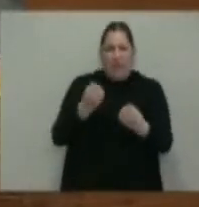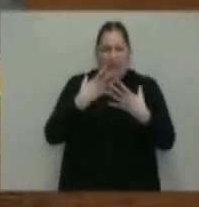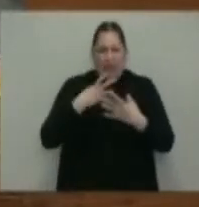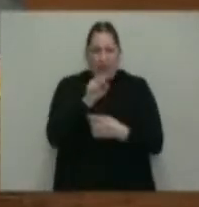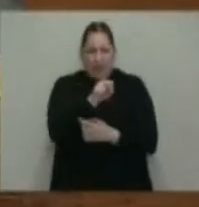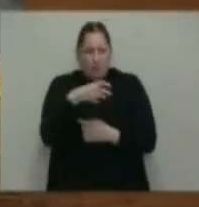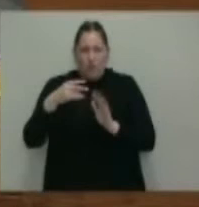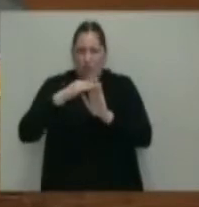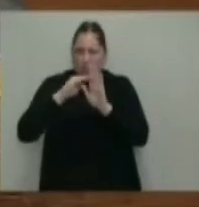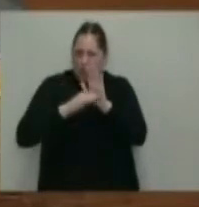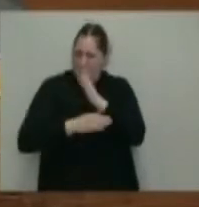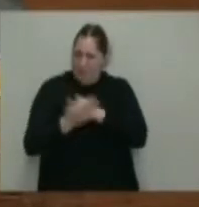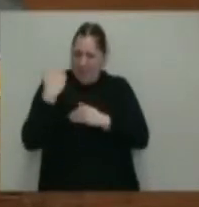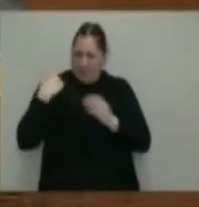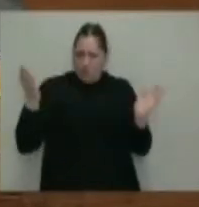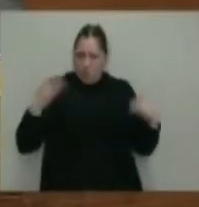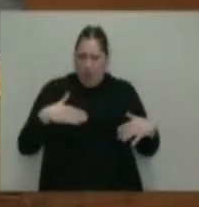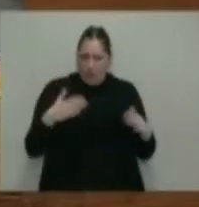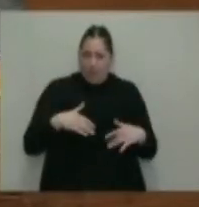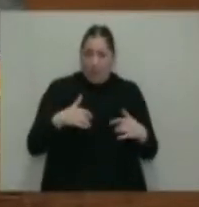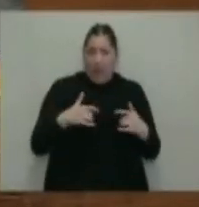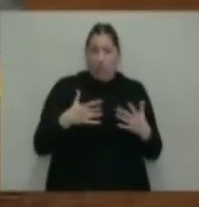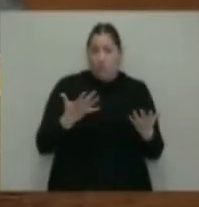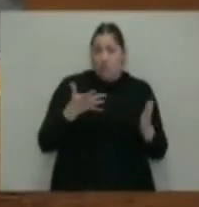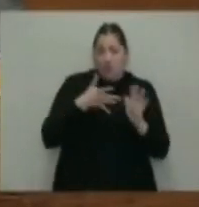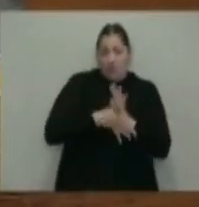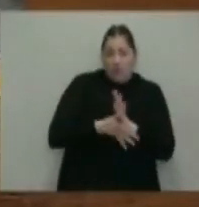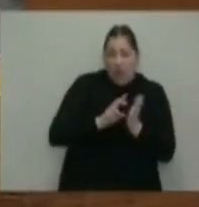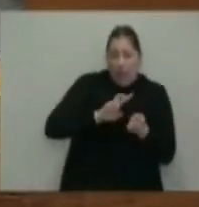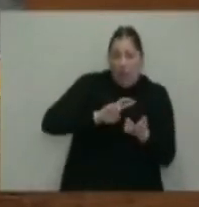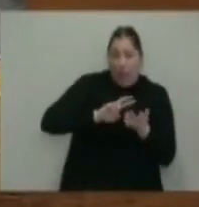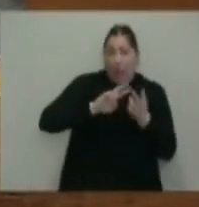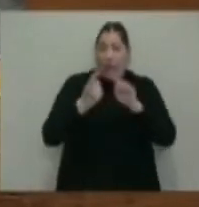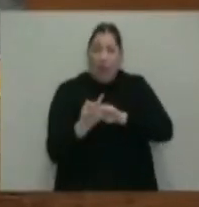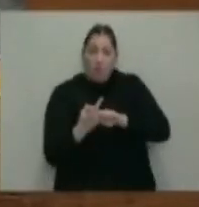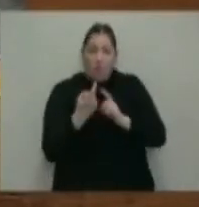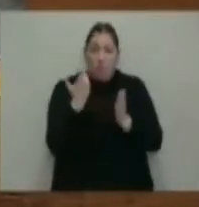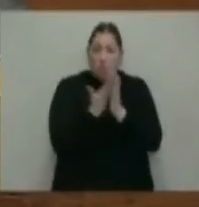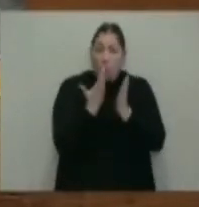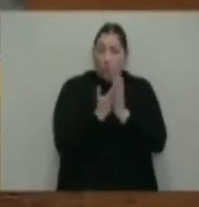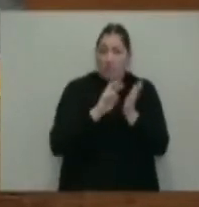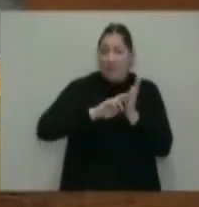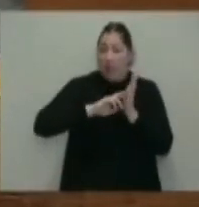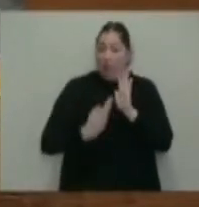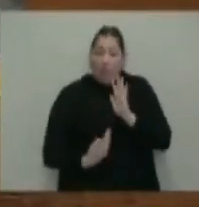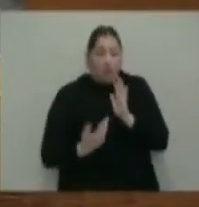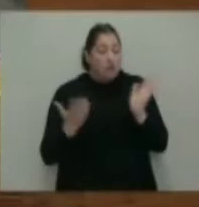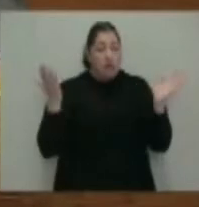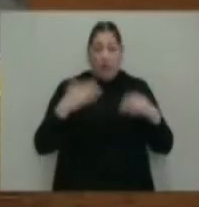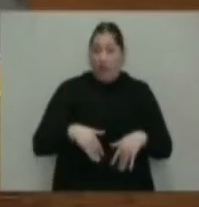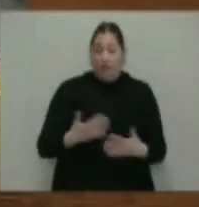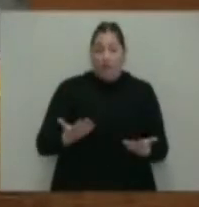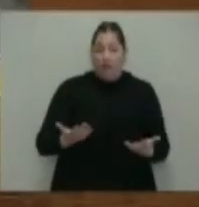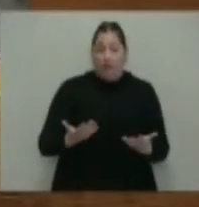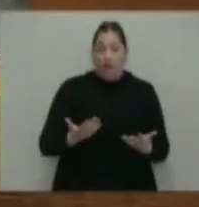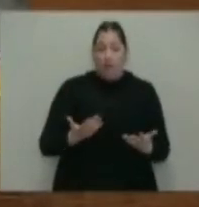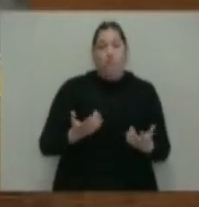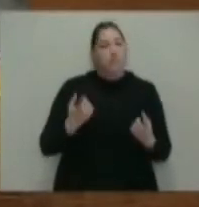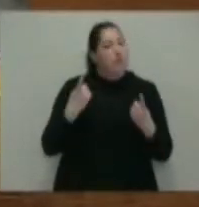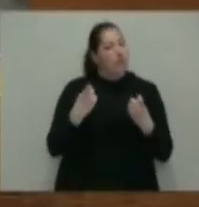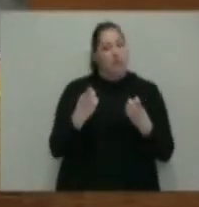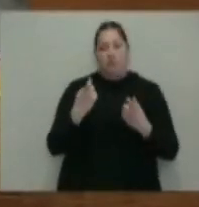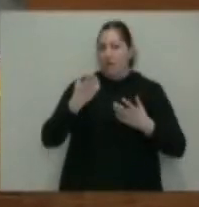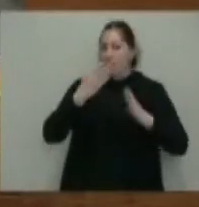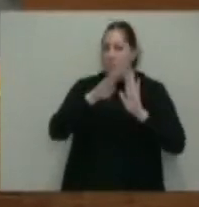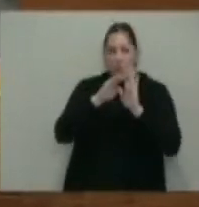programas anteriores y sin plantear ningún cambio ni realizar ninguna propuesta alternativa. Se hace necesario evaluar estos programas.